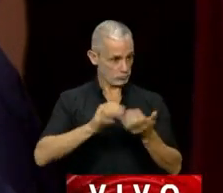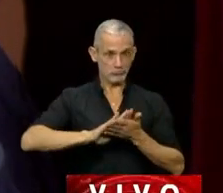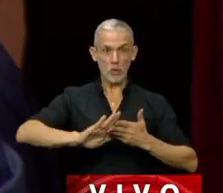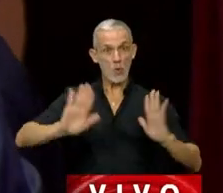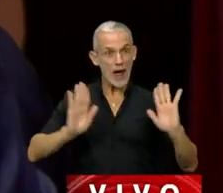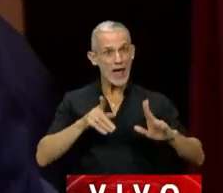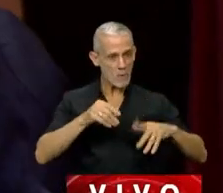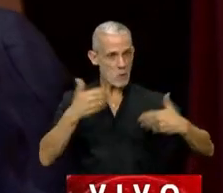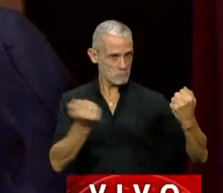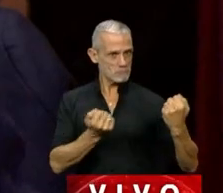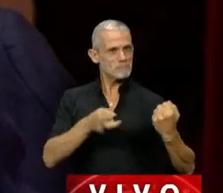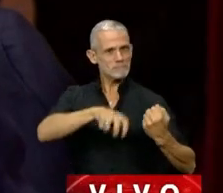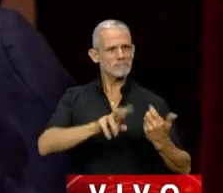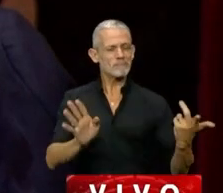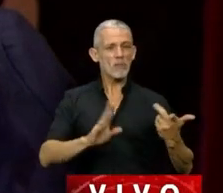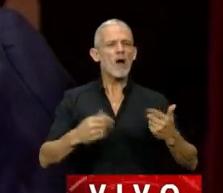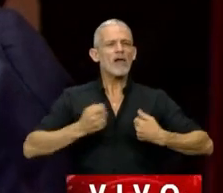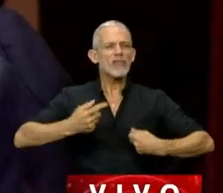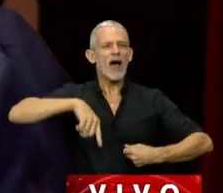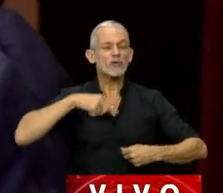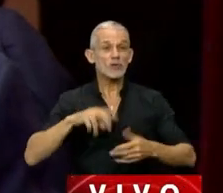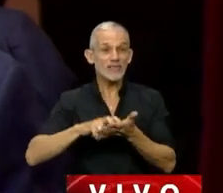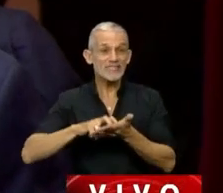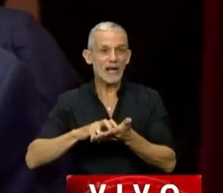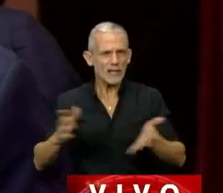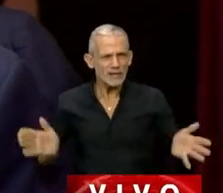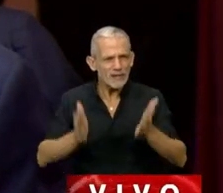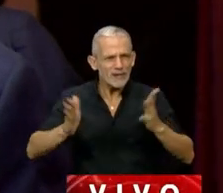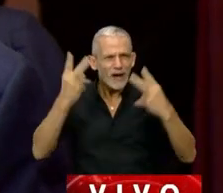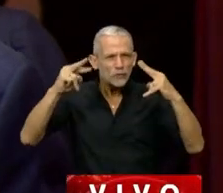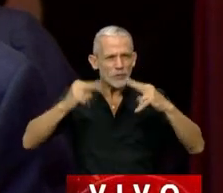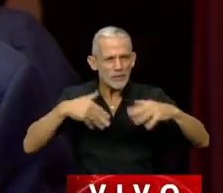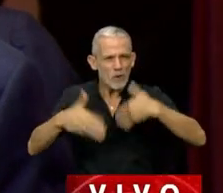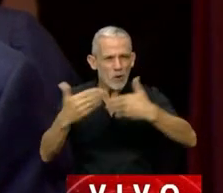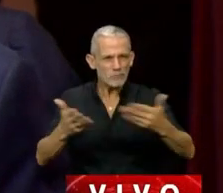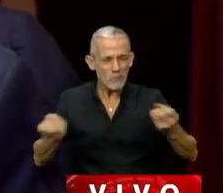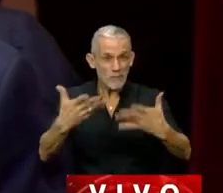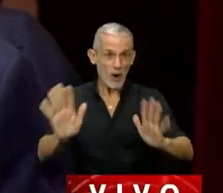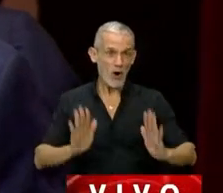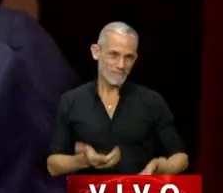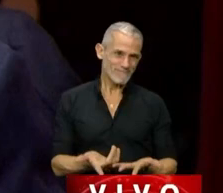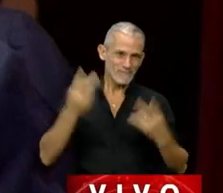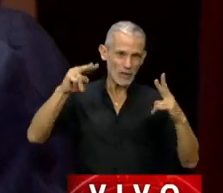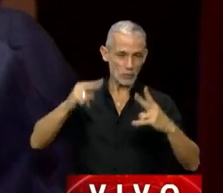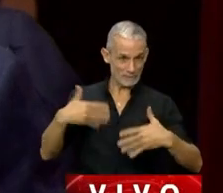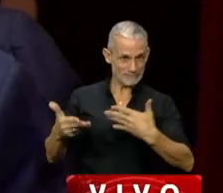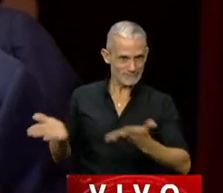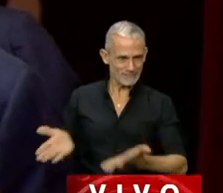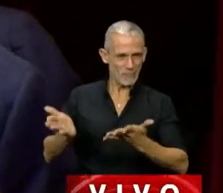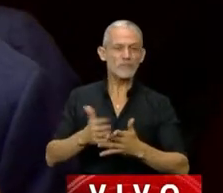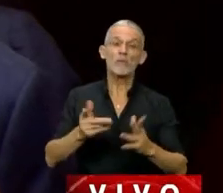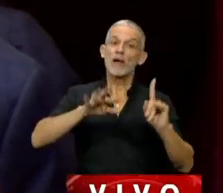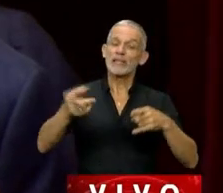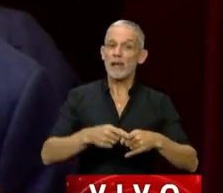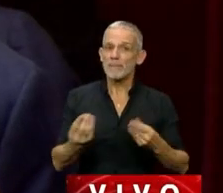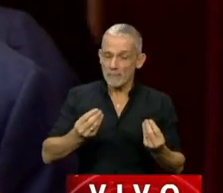nuevo. Y eso nos genera a nosotros un fomento y un desarrollo también del sector turístico.